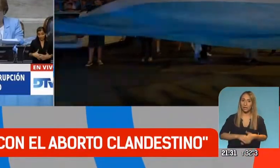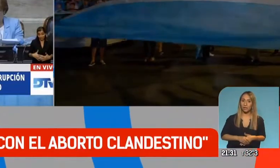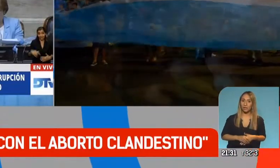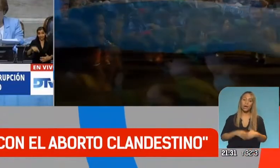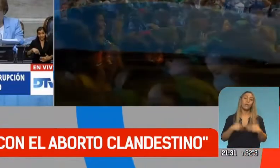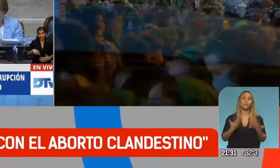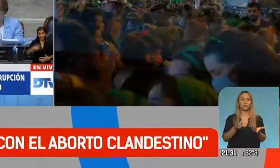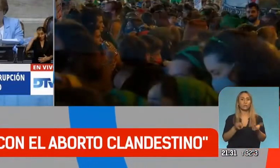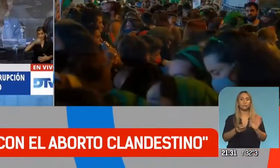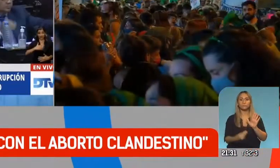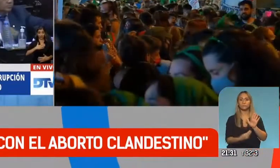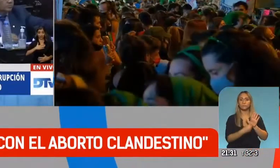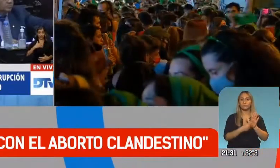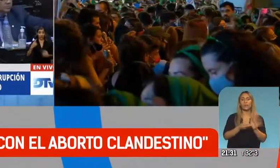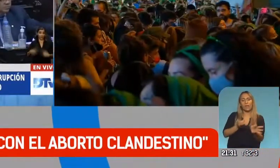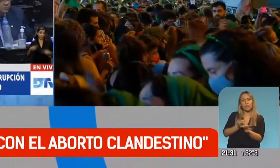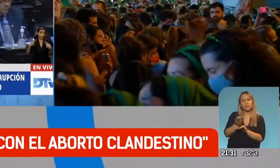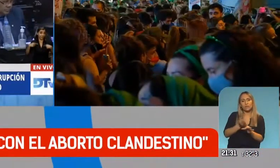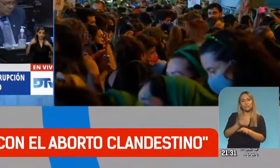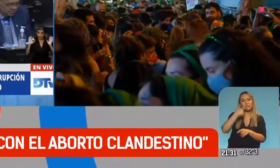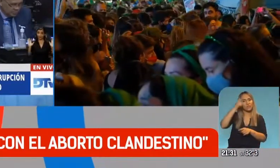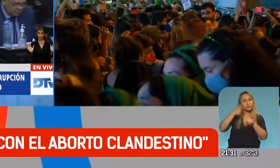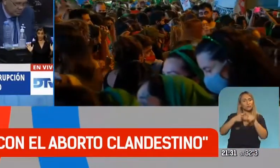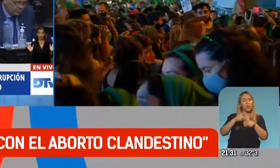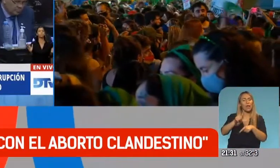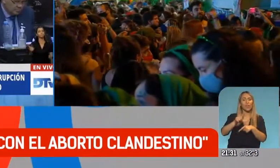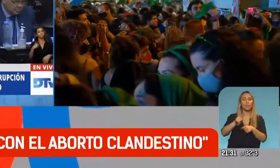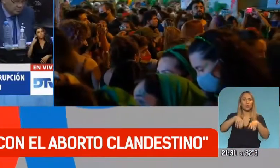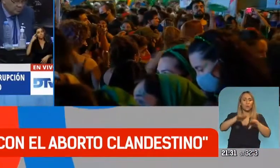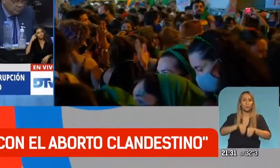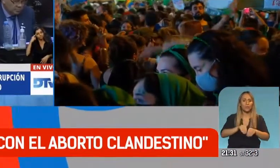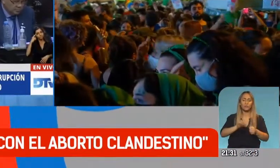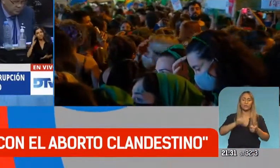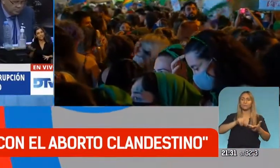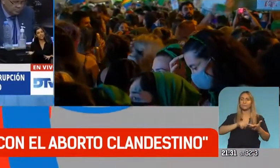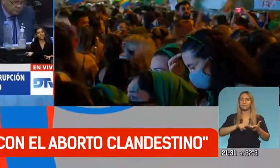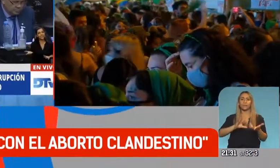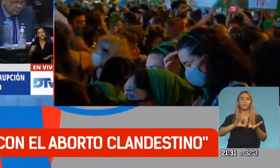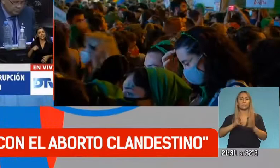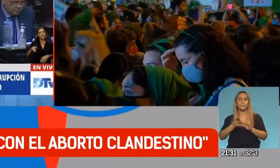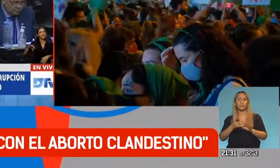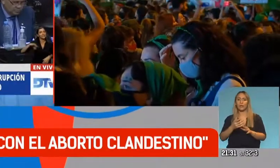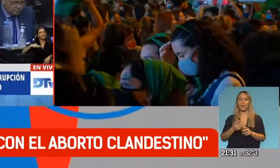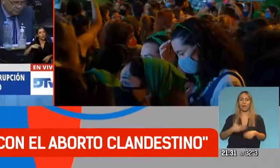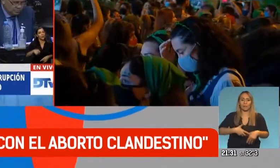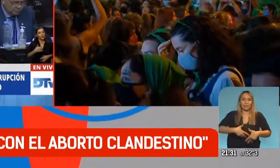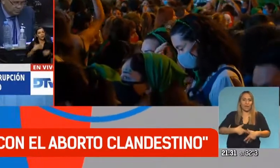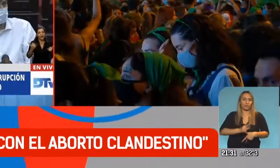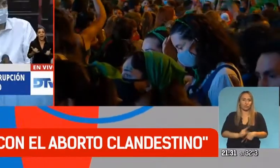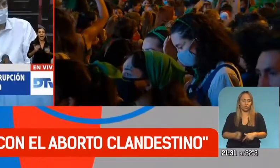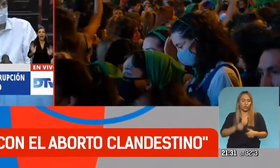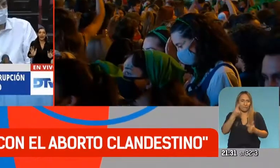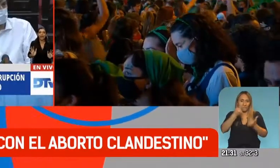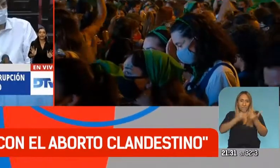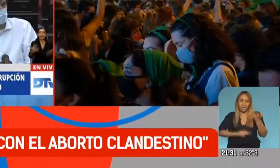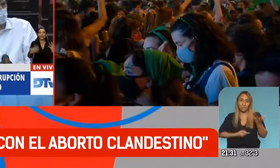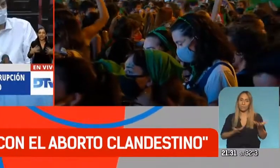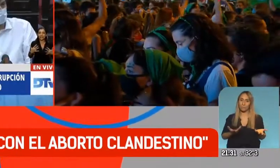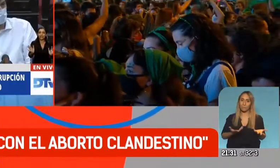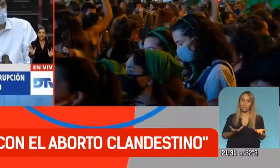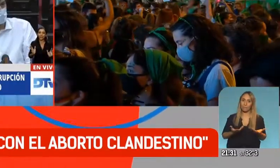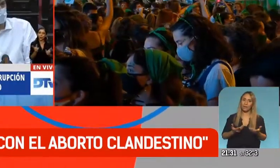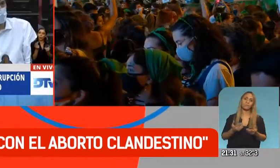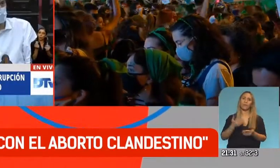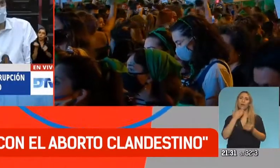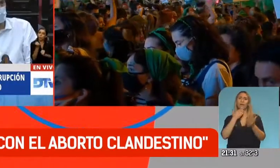por eso también se oponen al uso de los anticonceptivos realmente esos sectores no hay muchos